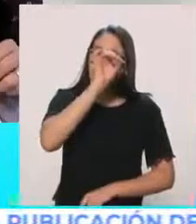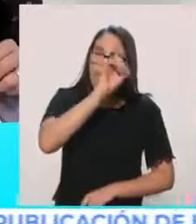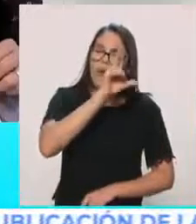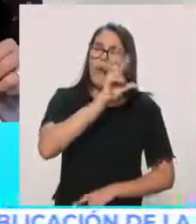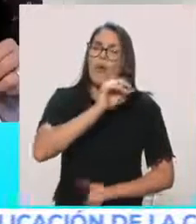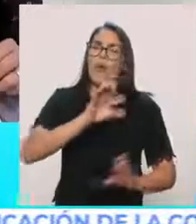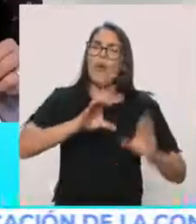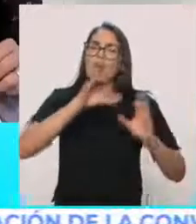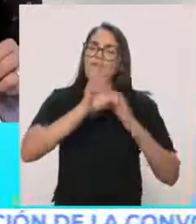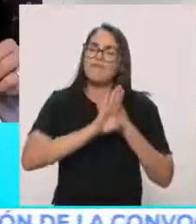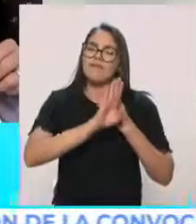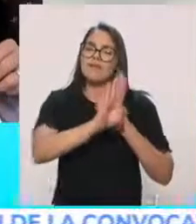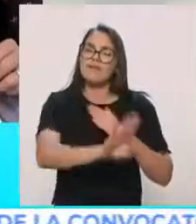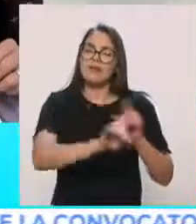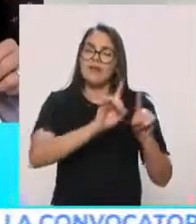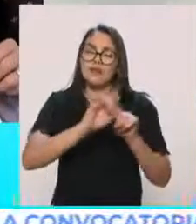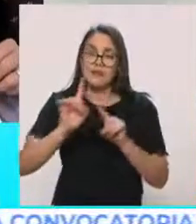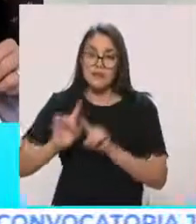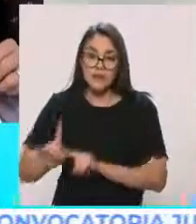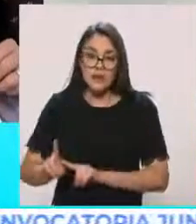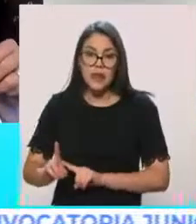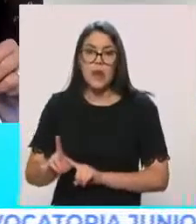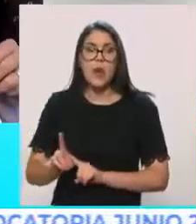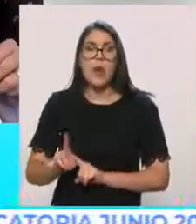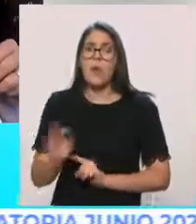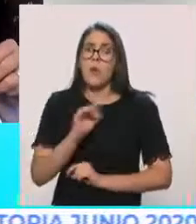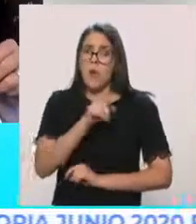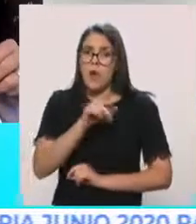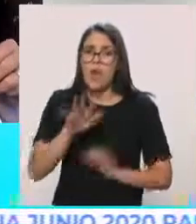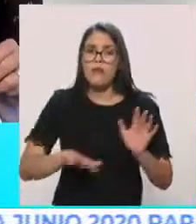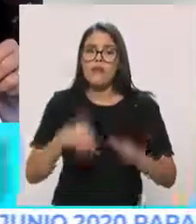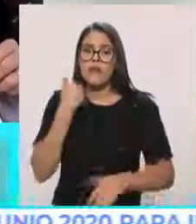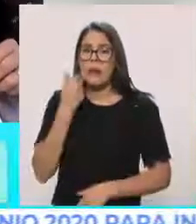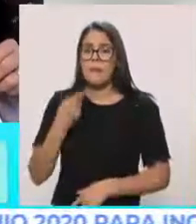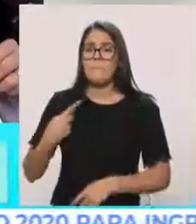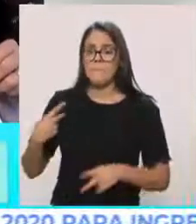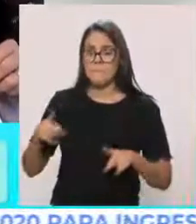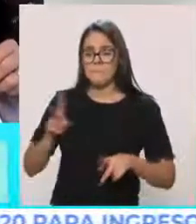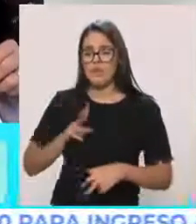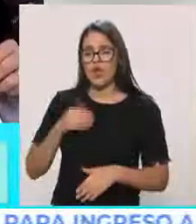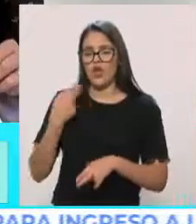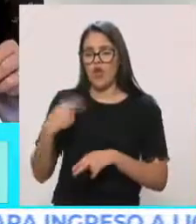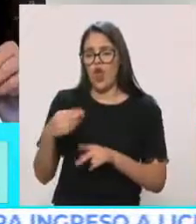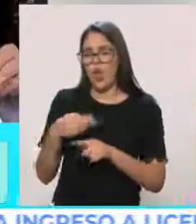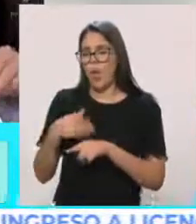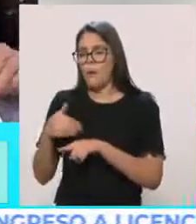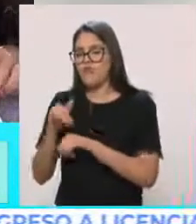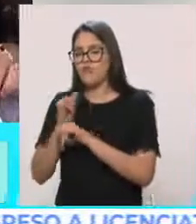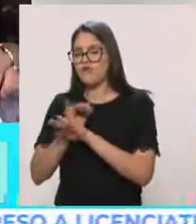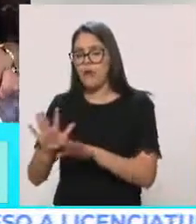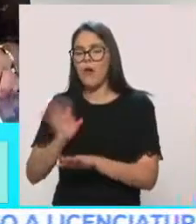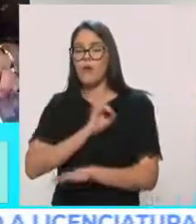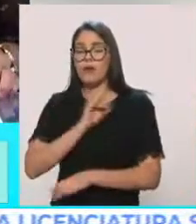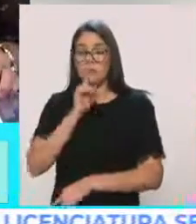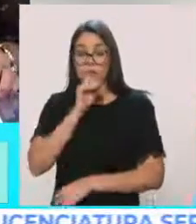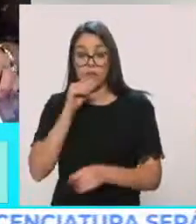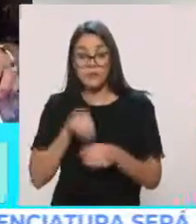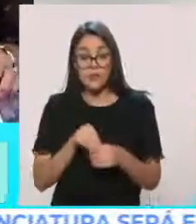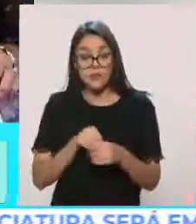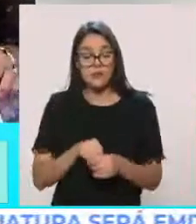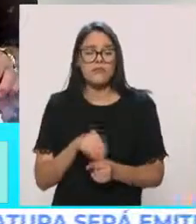que sí, está garantizada el anonimato y está garantizado el uso apropiado de los datos personales. Bueno, pues ahí está